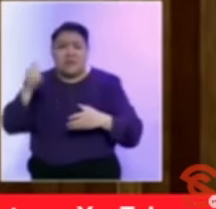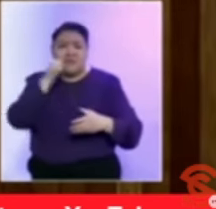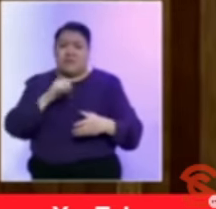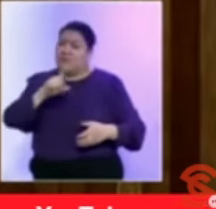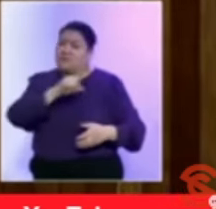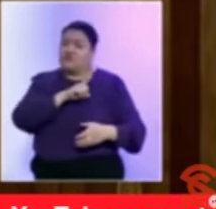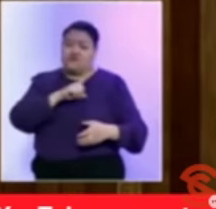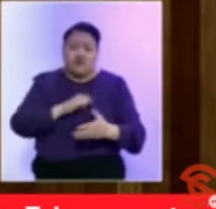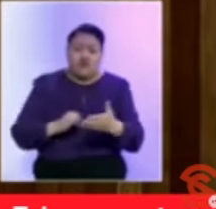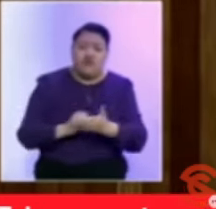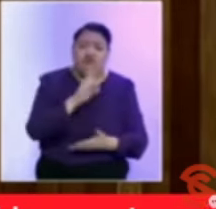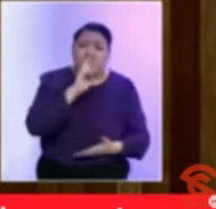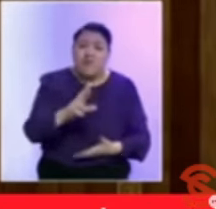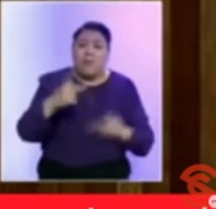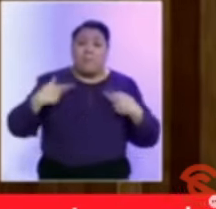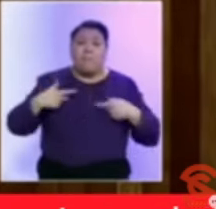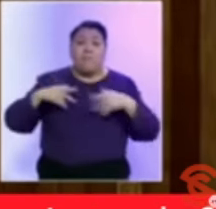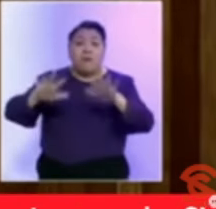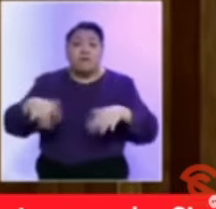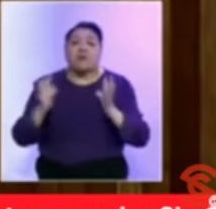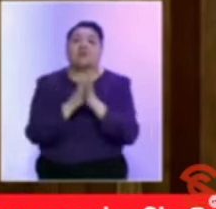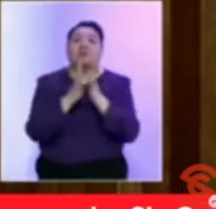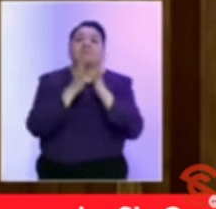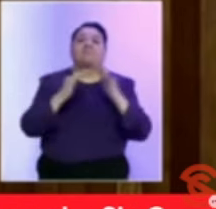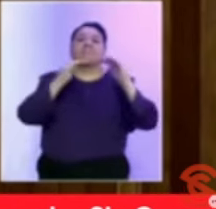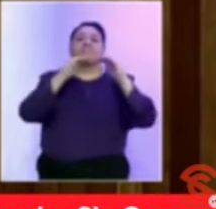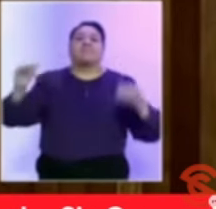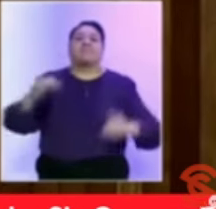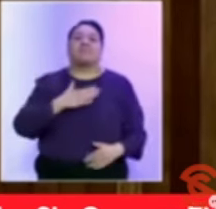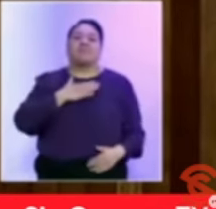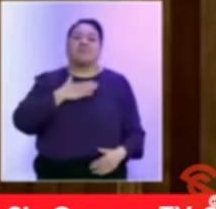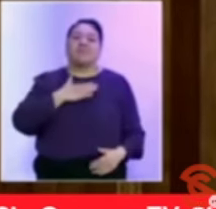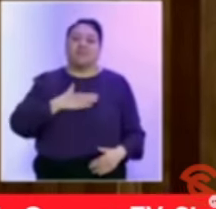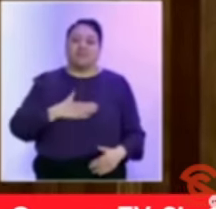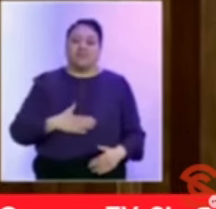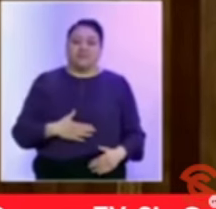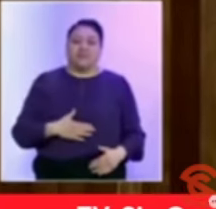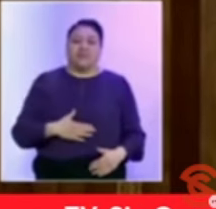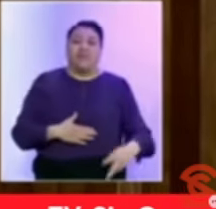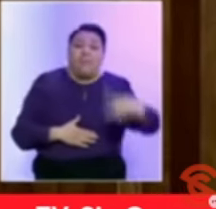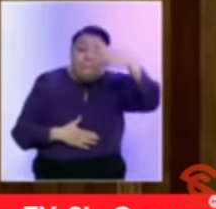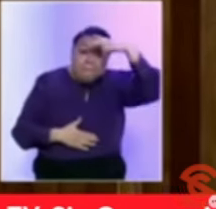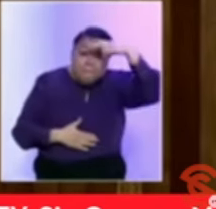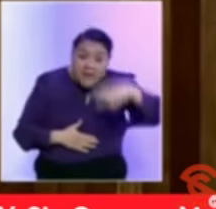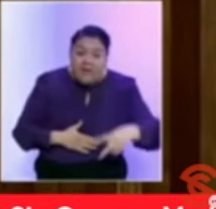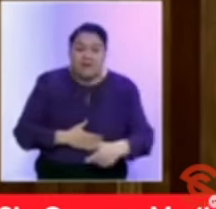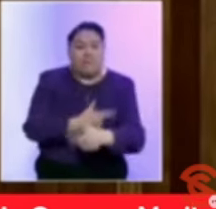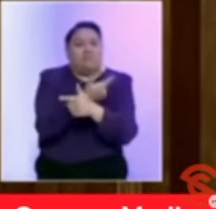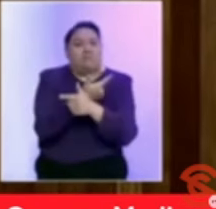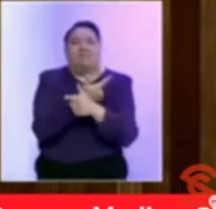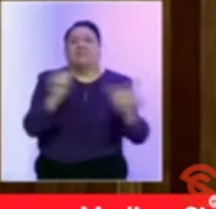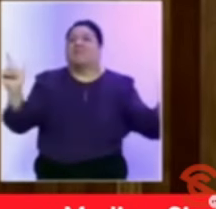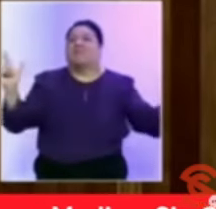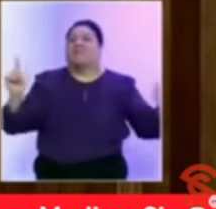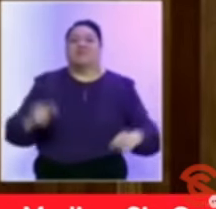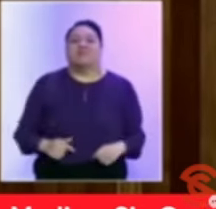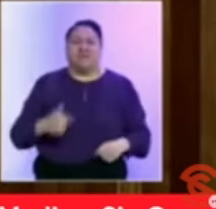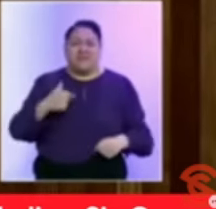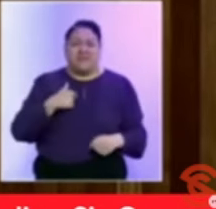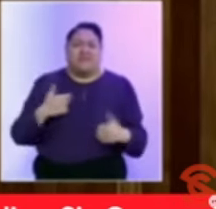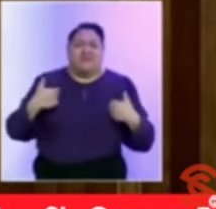soberano ático y justo un México libre concibo que la